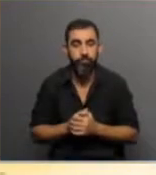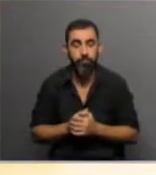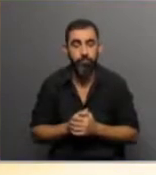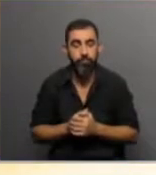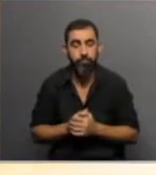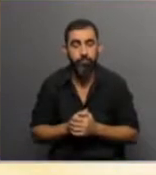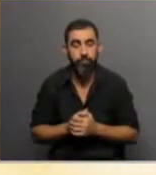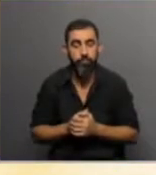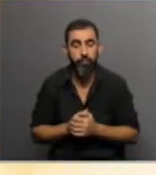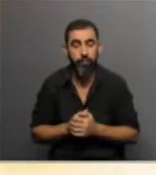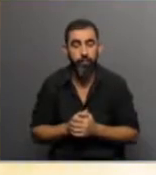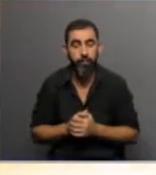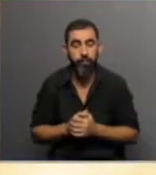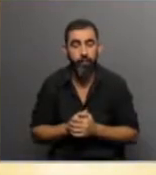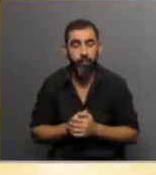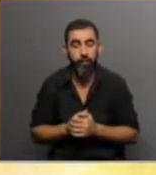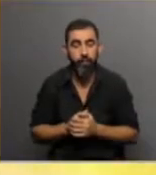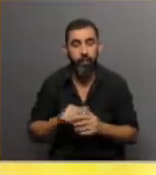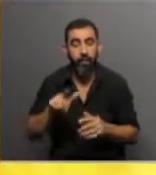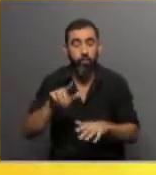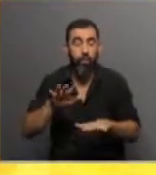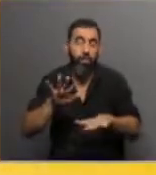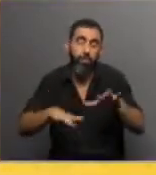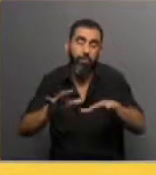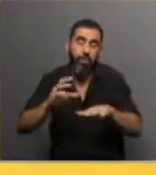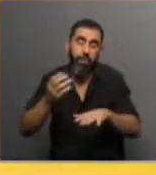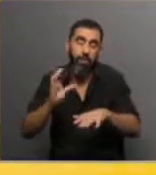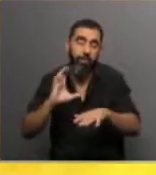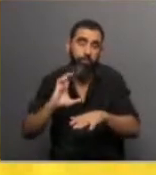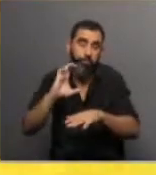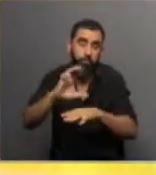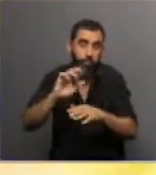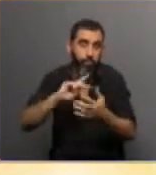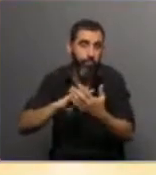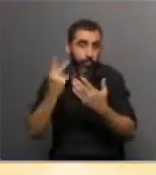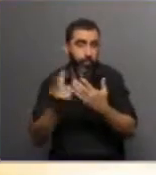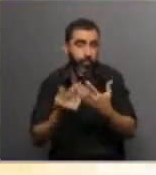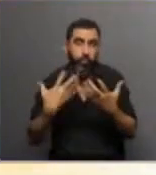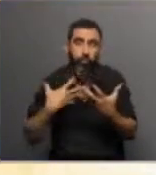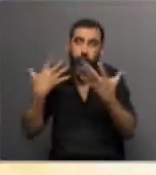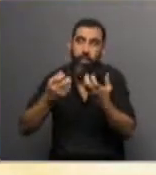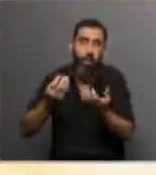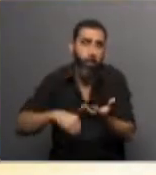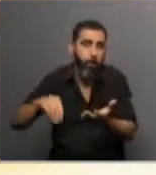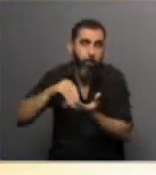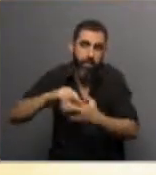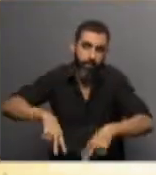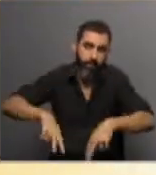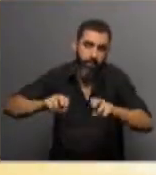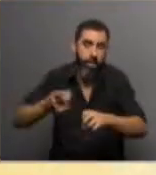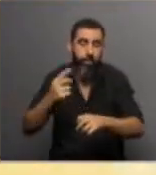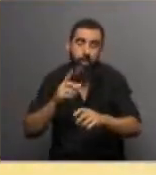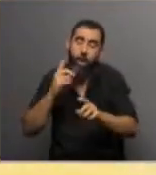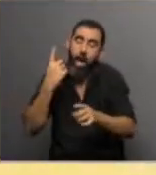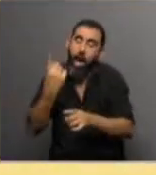condicionado fundamentalmente por el monto de los proyectos, Claro, ¿verdad? Uno claro. obviamente quisiera estudiar más cosas, pero tiene que enfocarse en